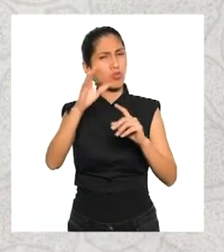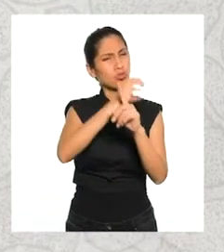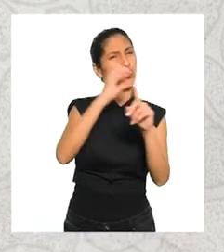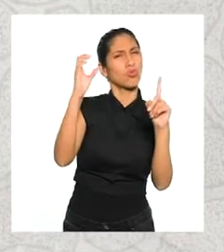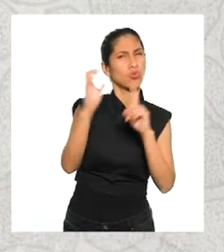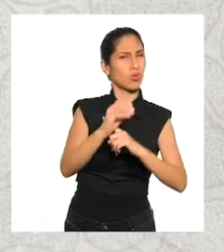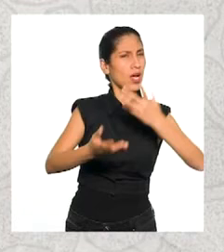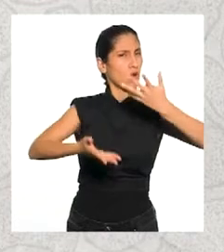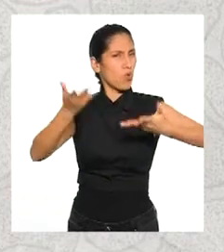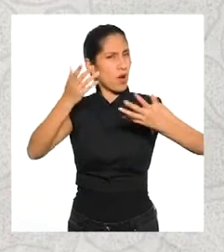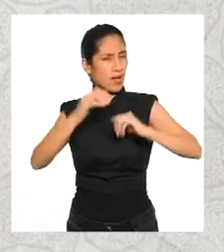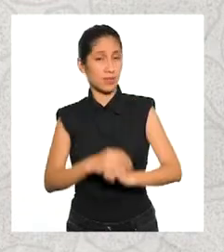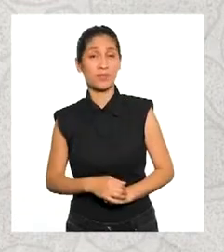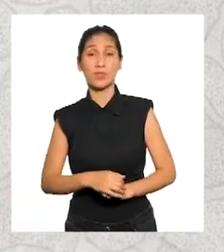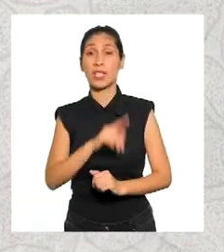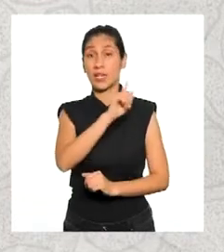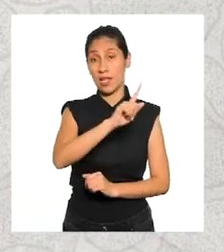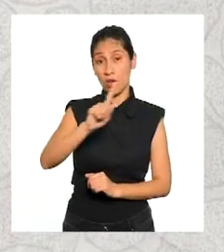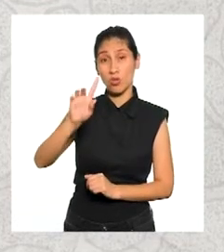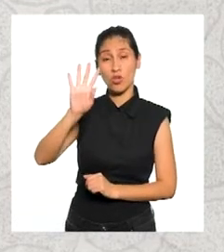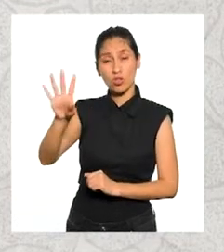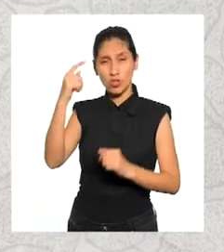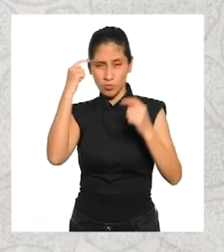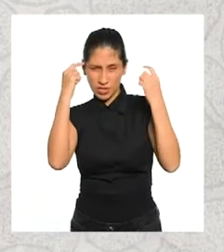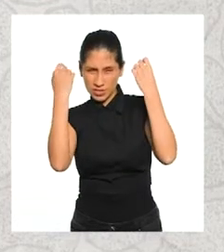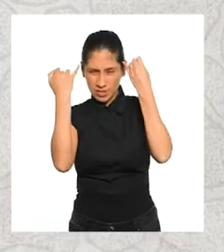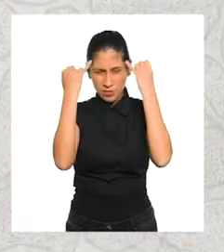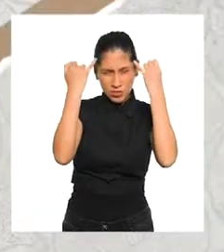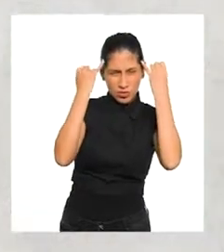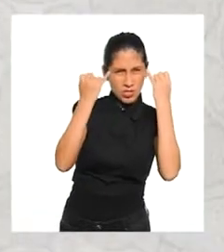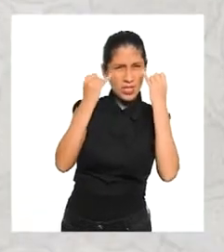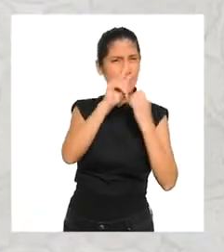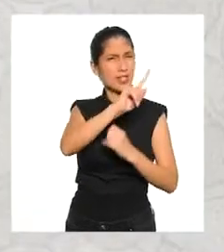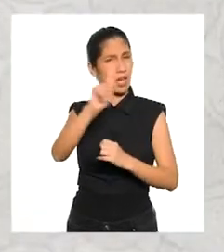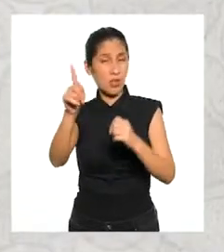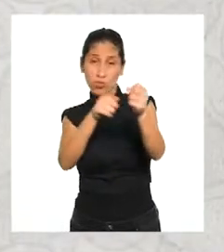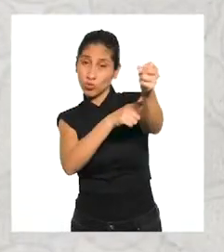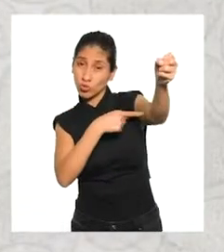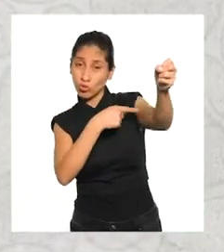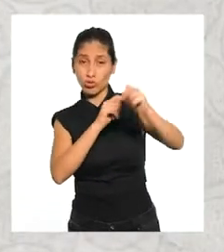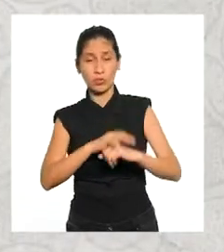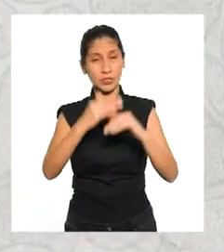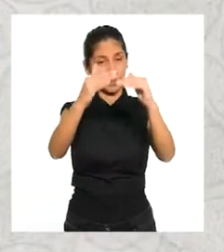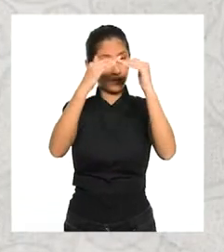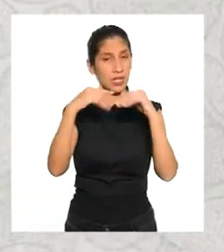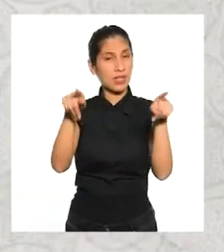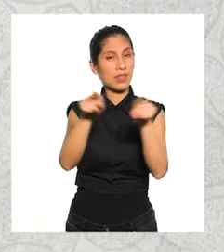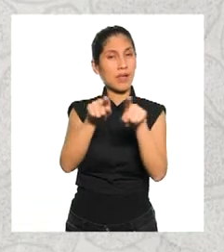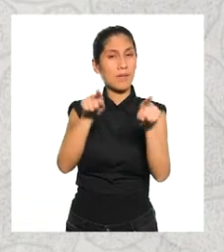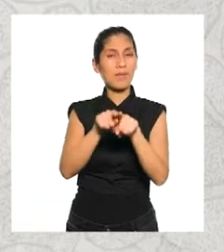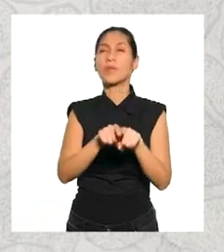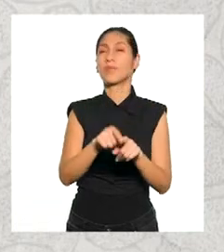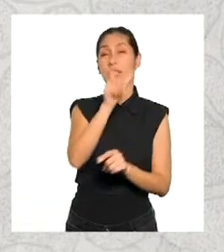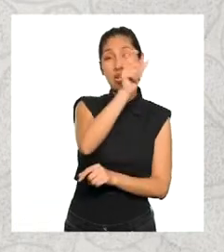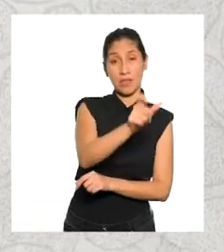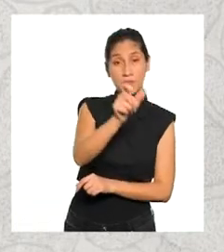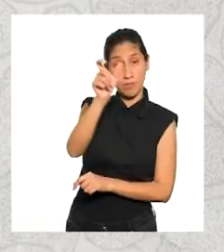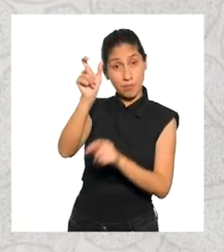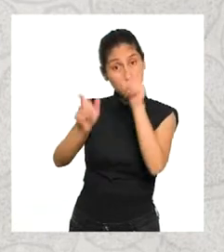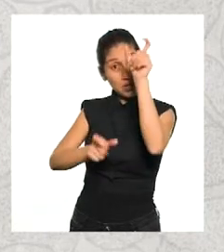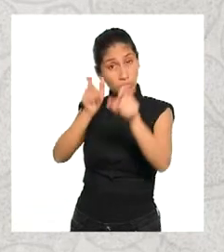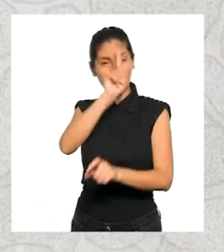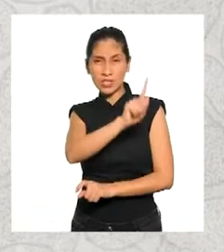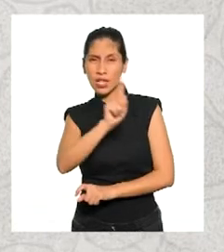culturales, es decir, las creencias y costumbres de las personas. El estilo de vida son las decisiones que tomamos